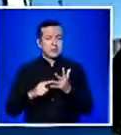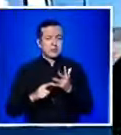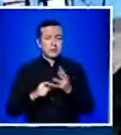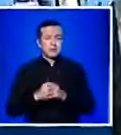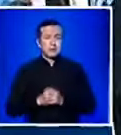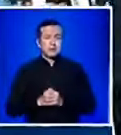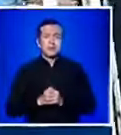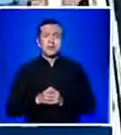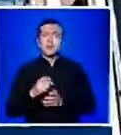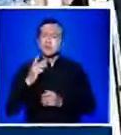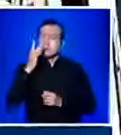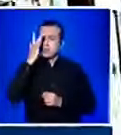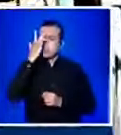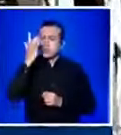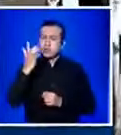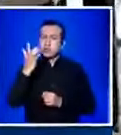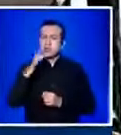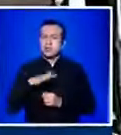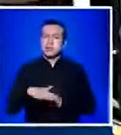porque